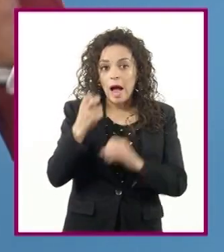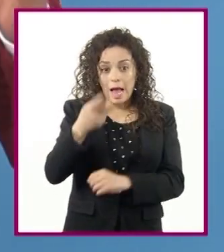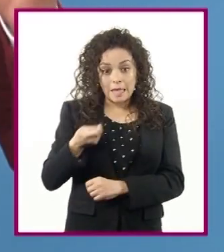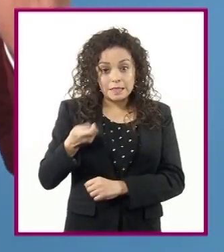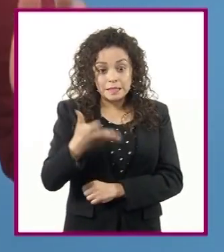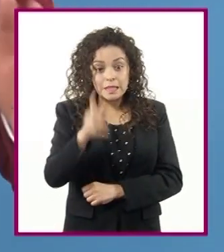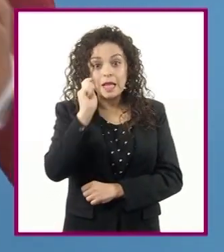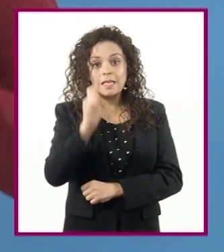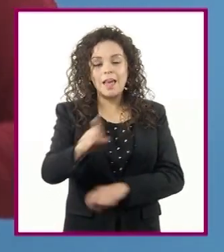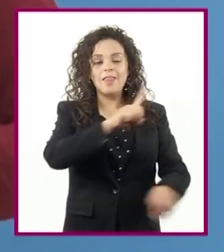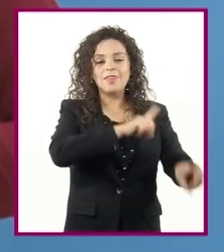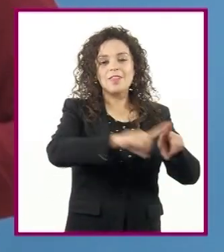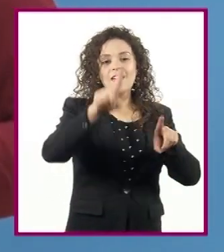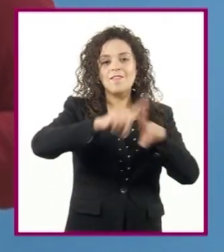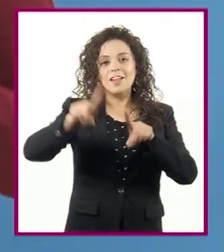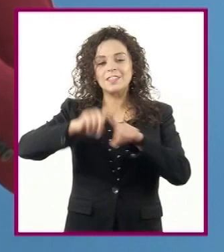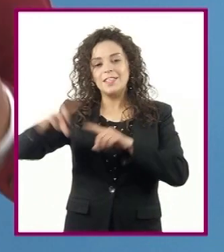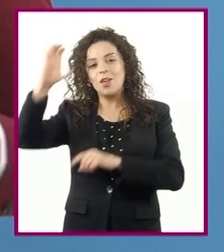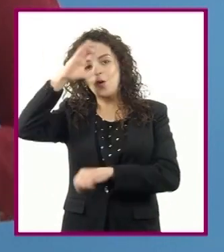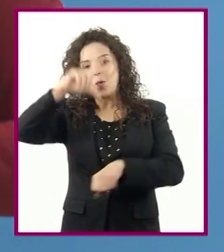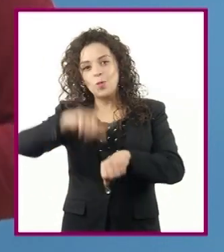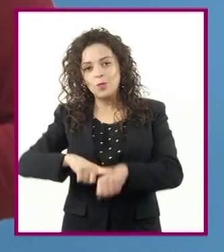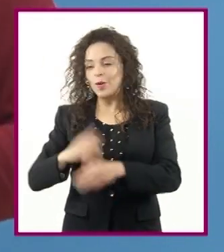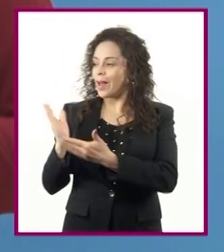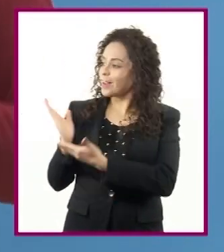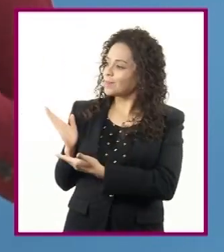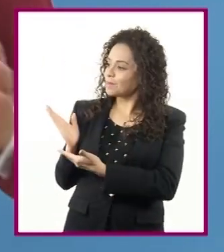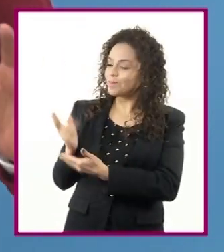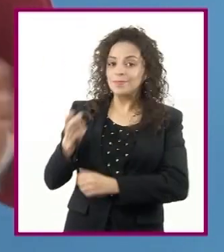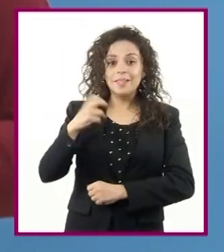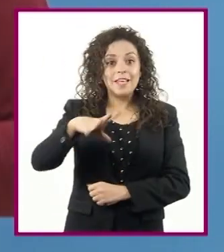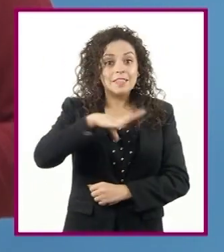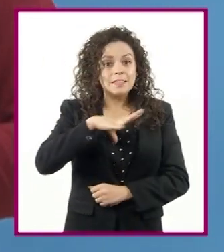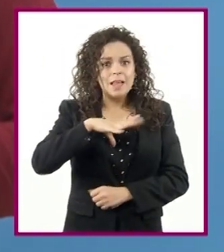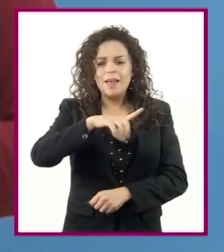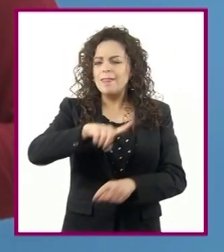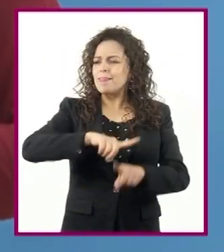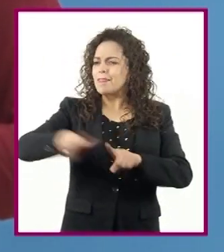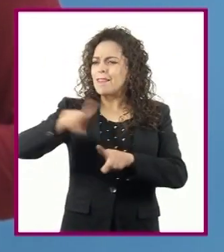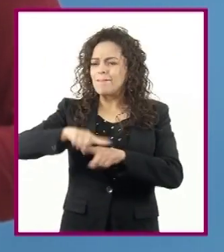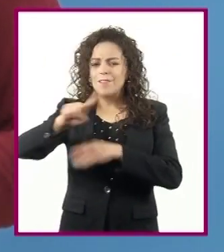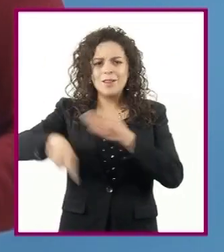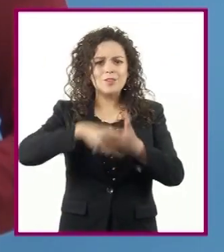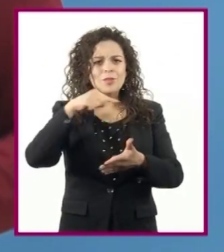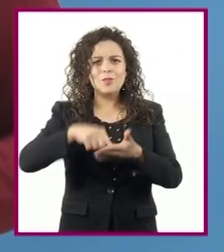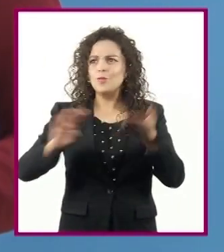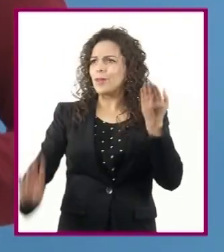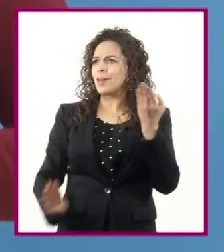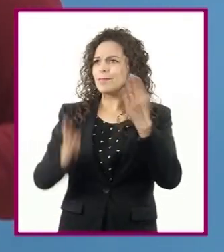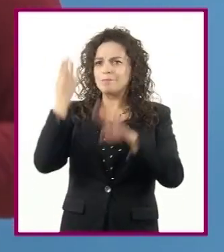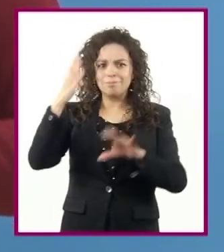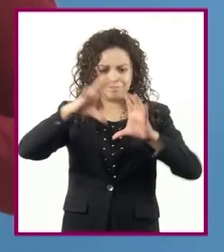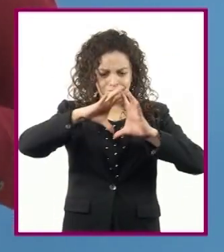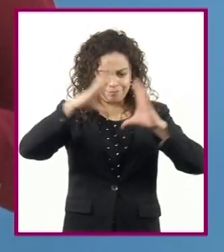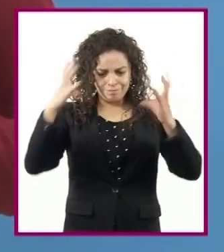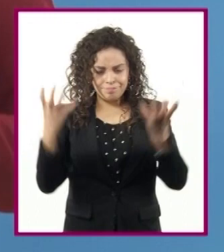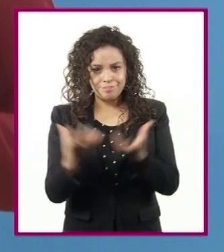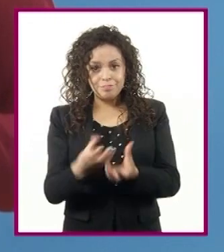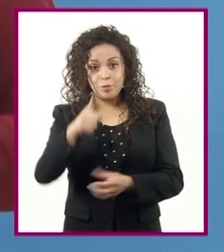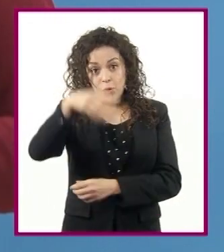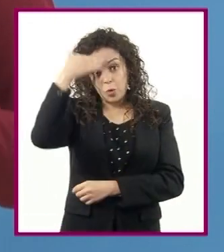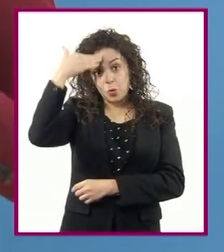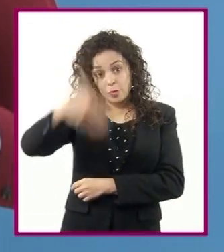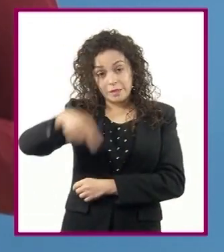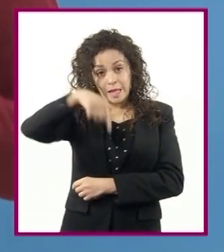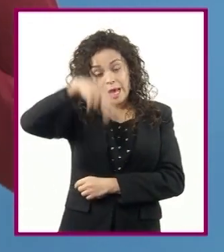como diversidad cultural y está presente en todos los rincones del planeta Tierra. ¿Sabían que México es